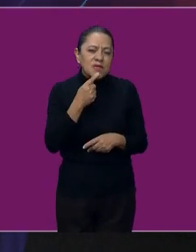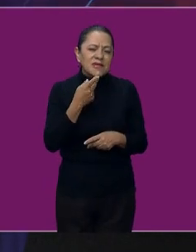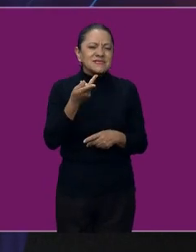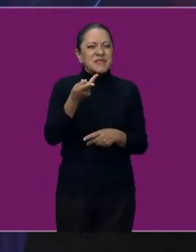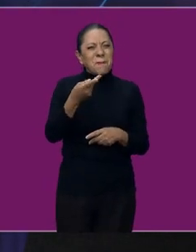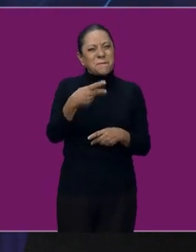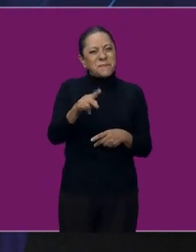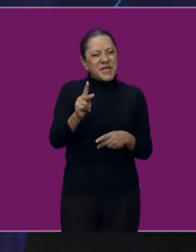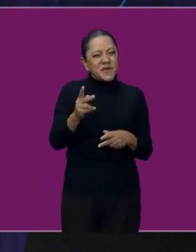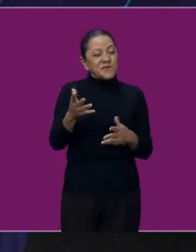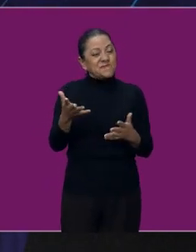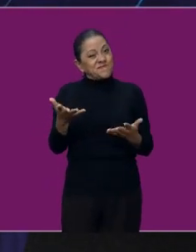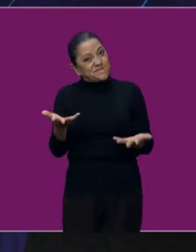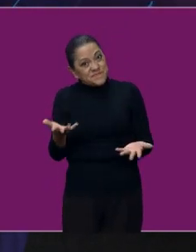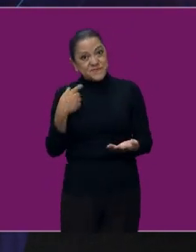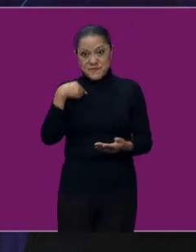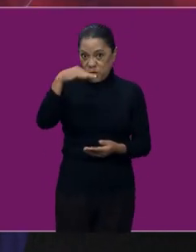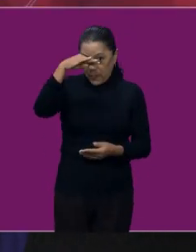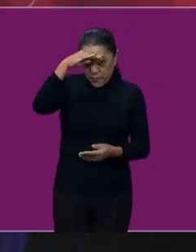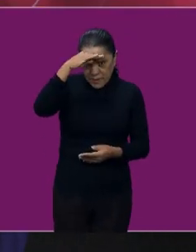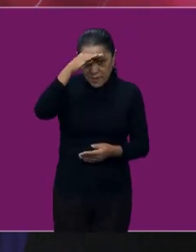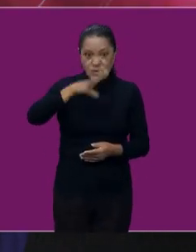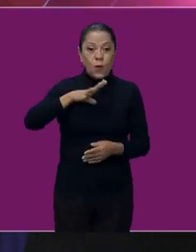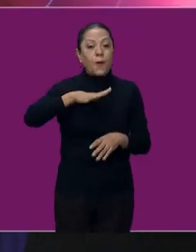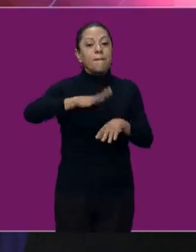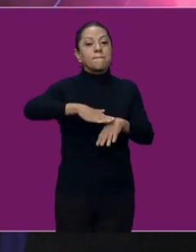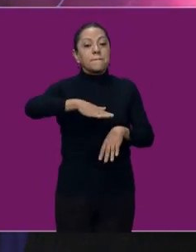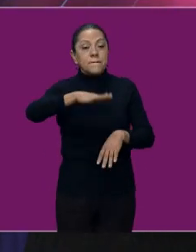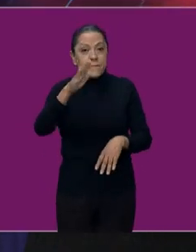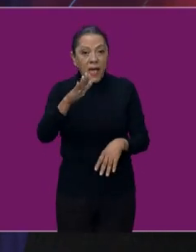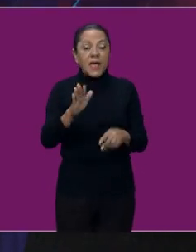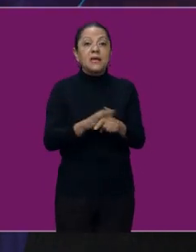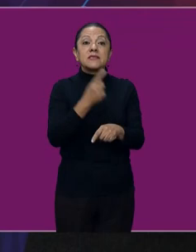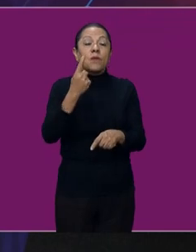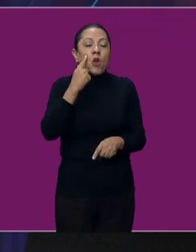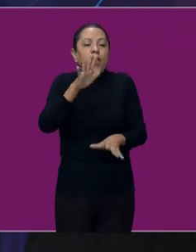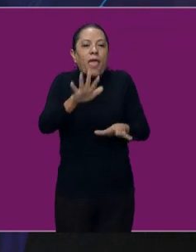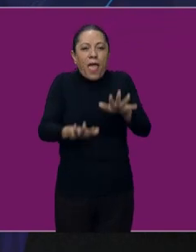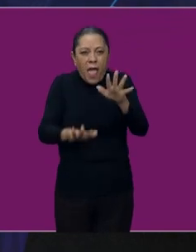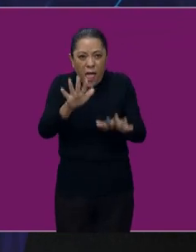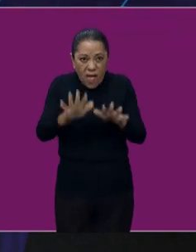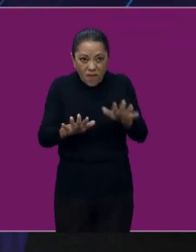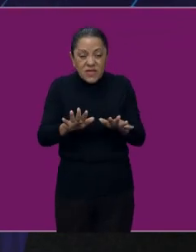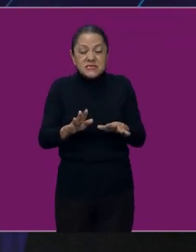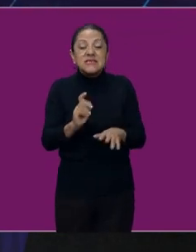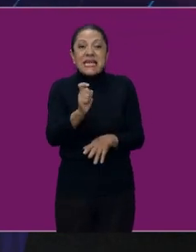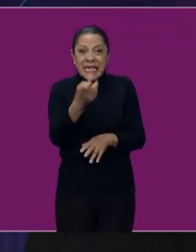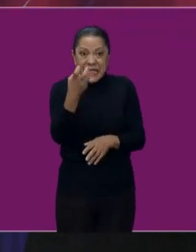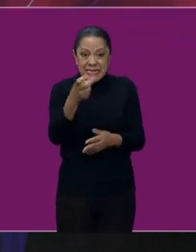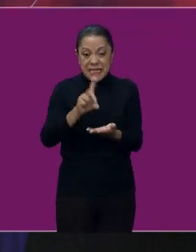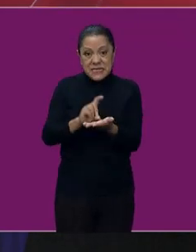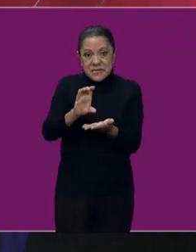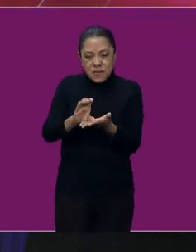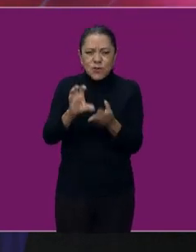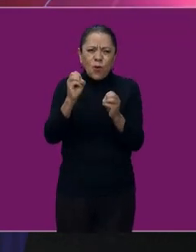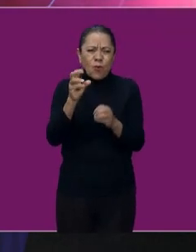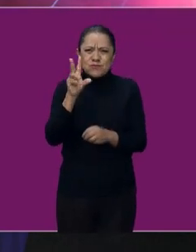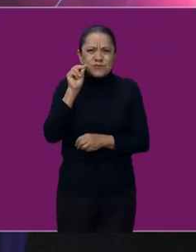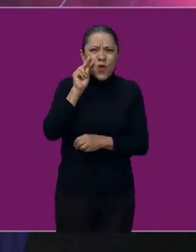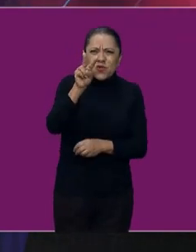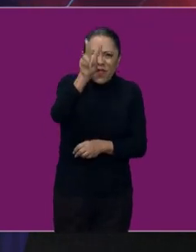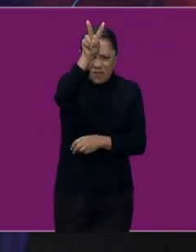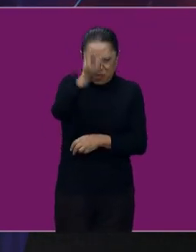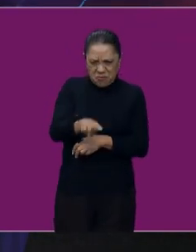creo que existen más porque porque muchas veces al ser una discapacidad que no se ve las